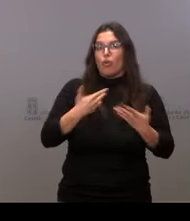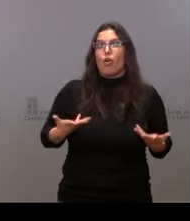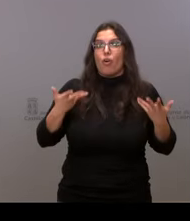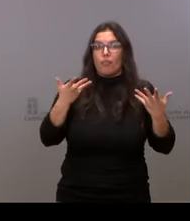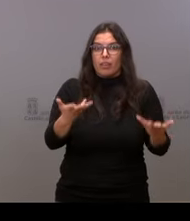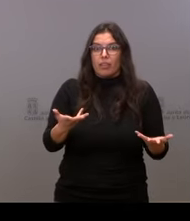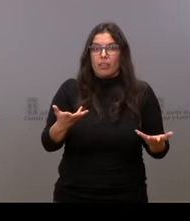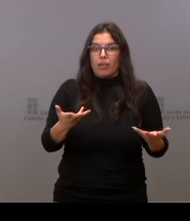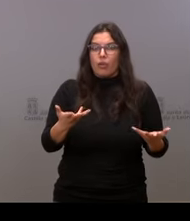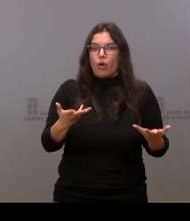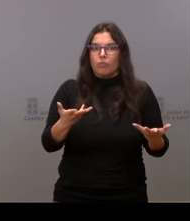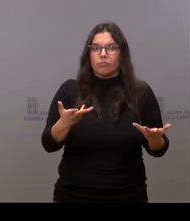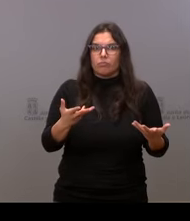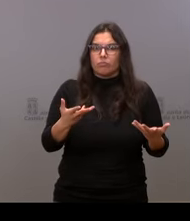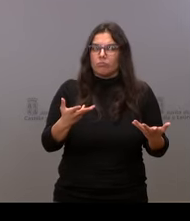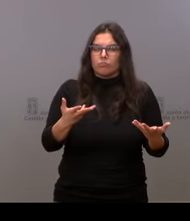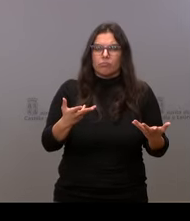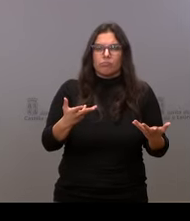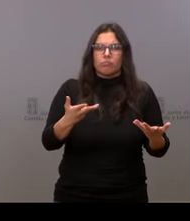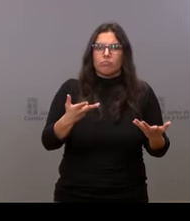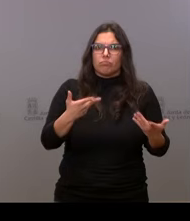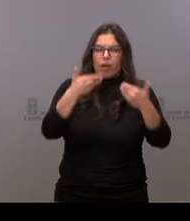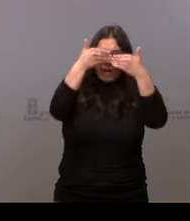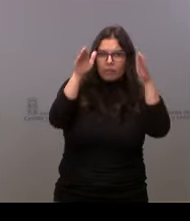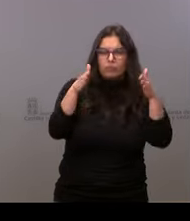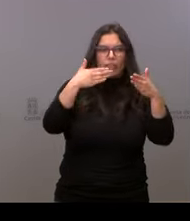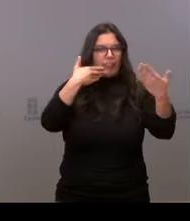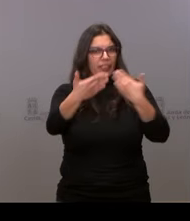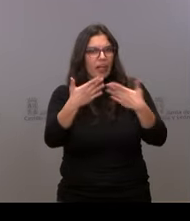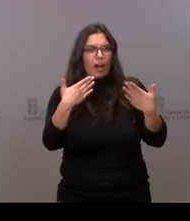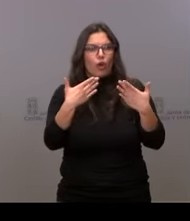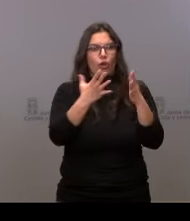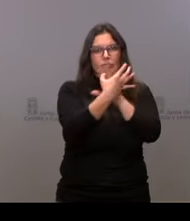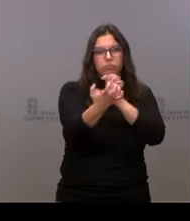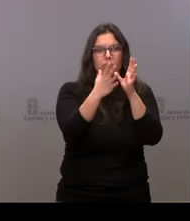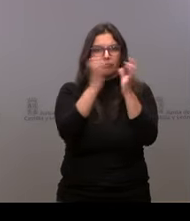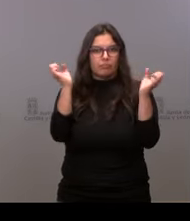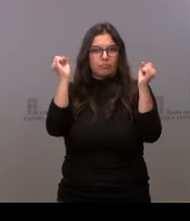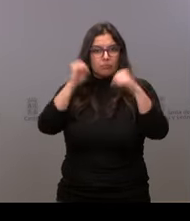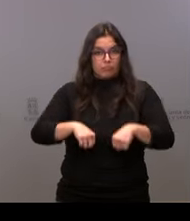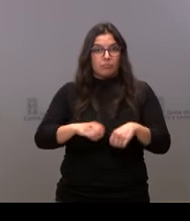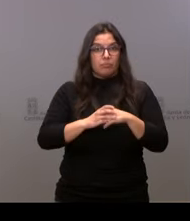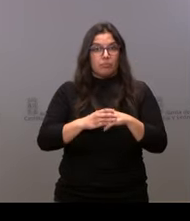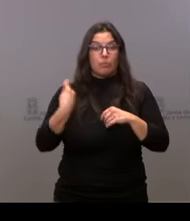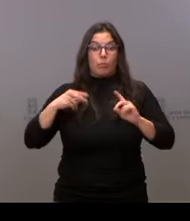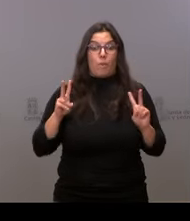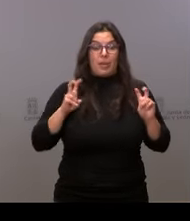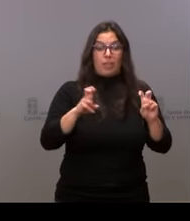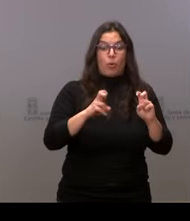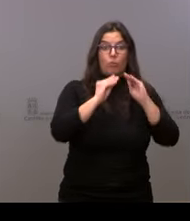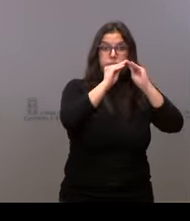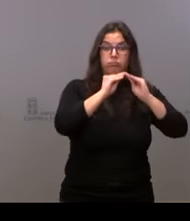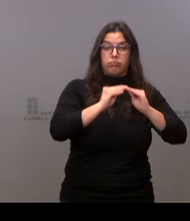mano tendida diálogo y consenso lo hemos hecho al iniciar la elaboración de los presupuestos